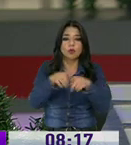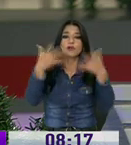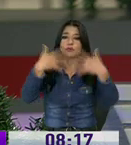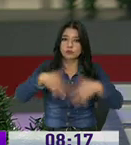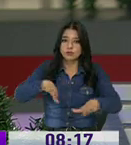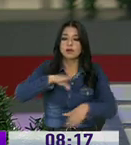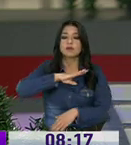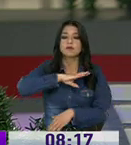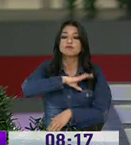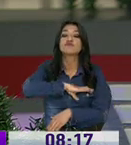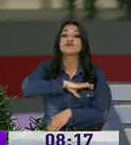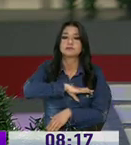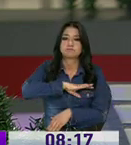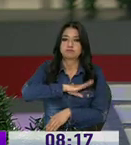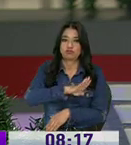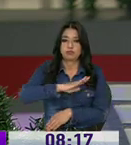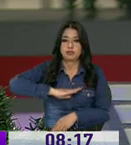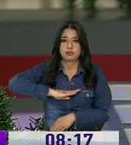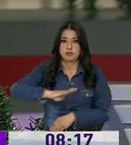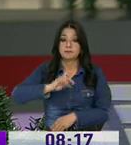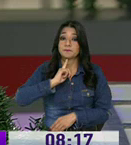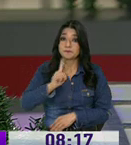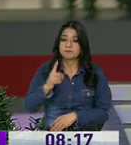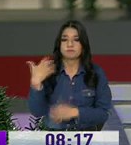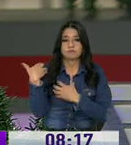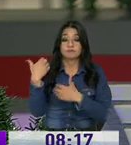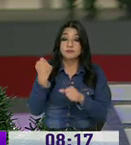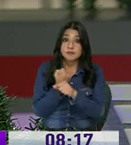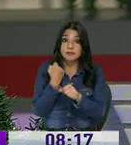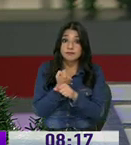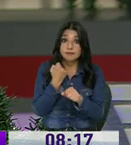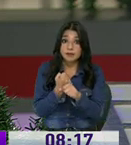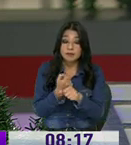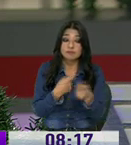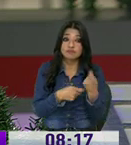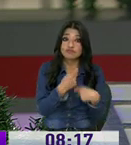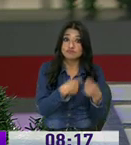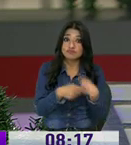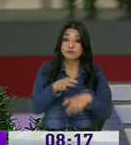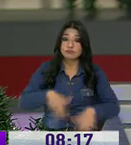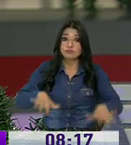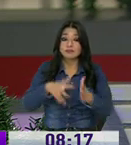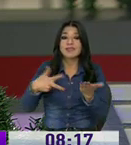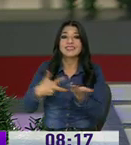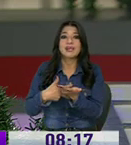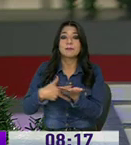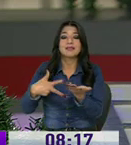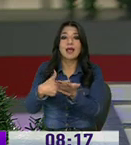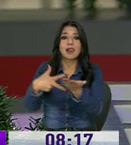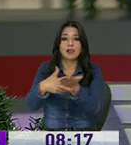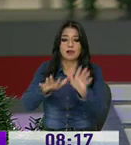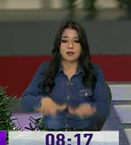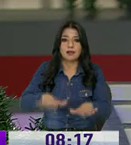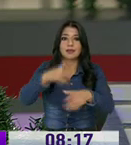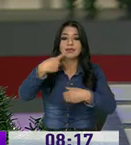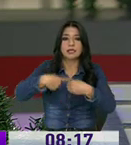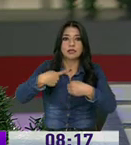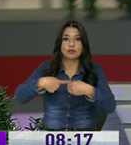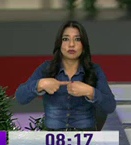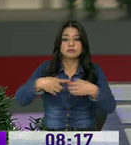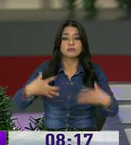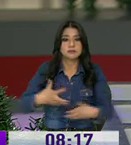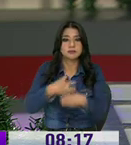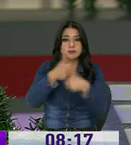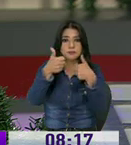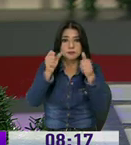con el Cabildo, el cual garantizaría que los trabajos de los vendedores en las terminales terrestres de la capital sean